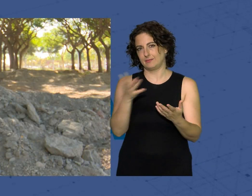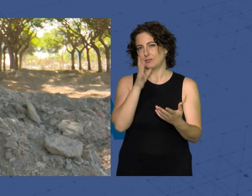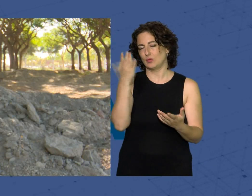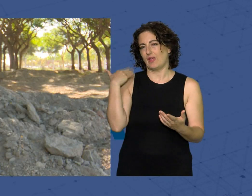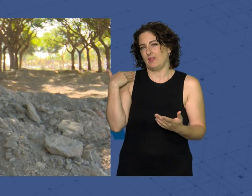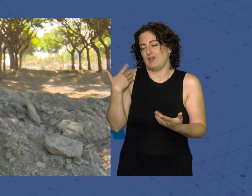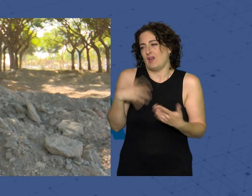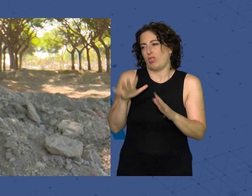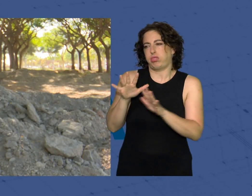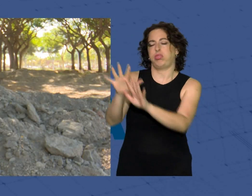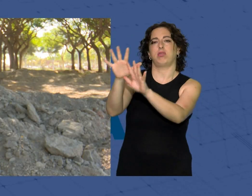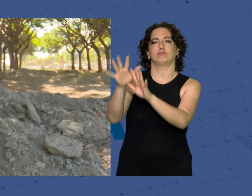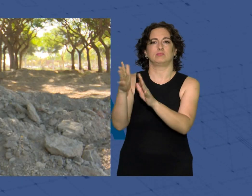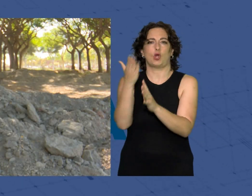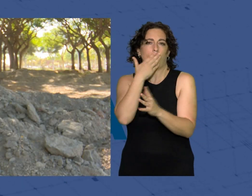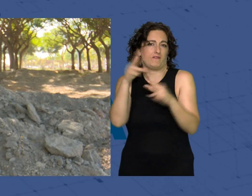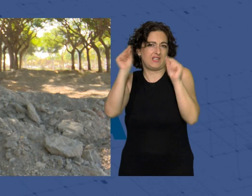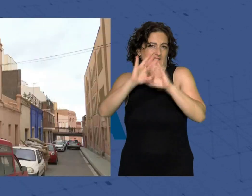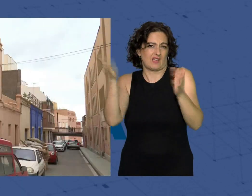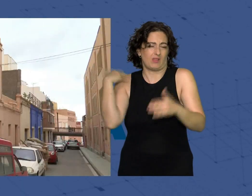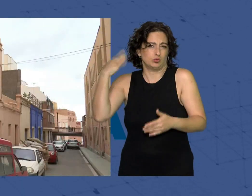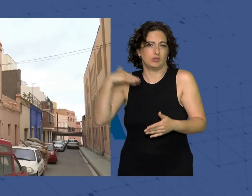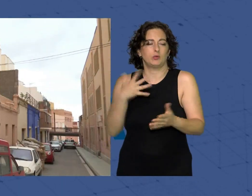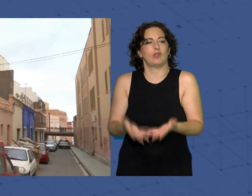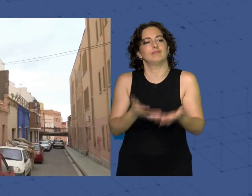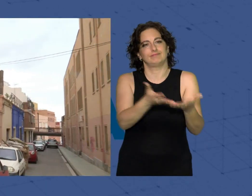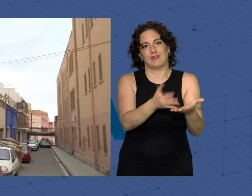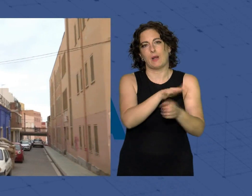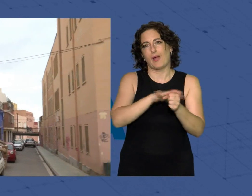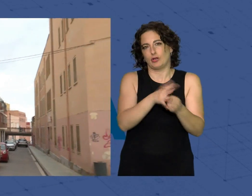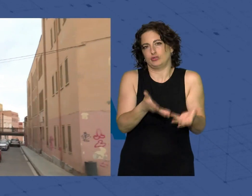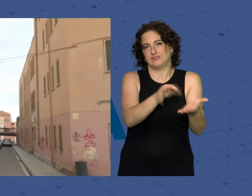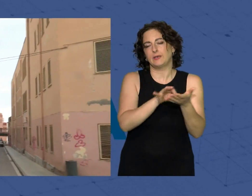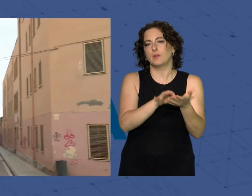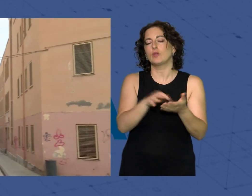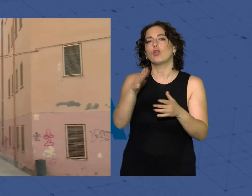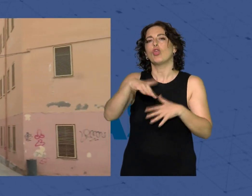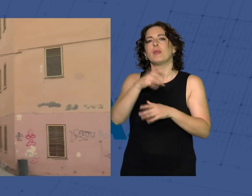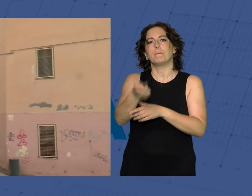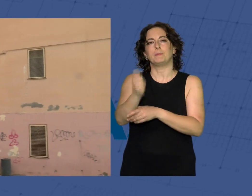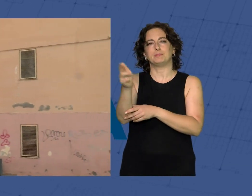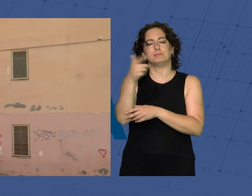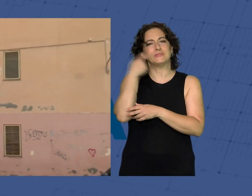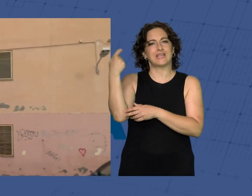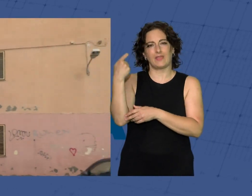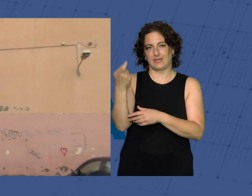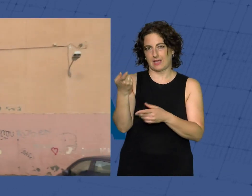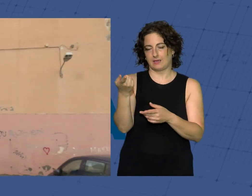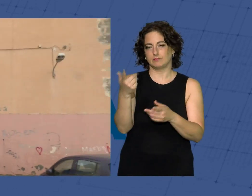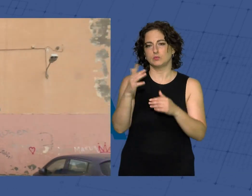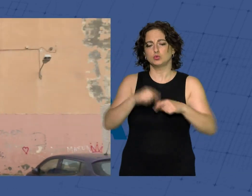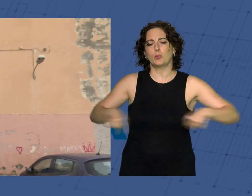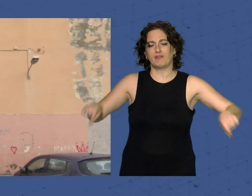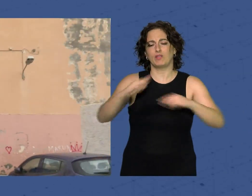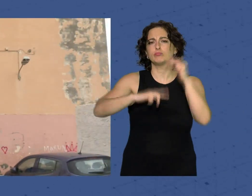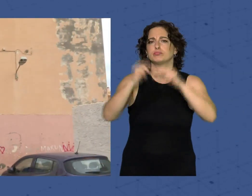ya mucho tiempo y que ahora vamos a poner al servicio del barrio Este inmueble ubicado en pescadería cuenta con una superficie construida de